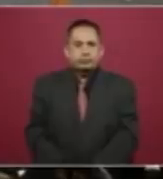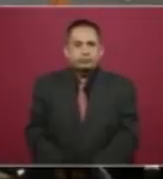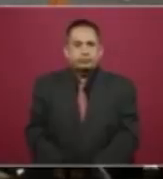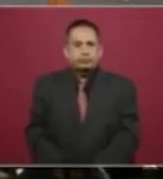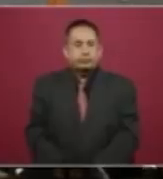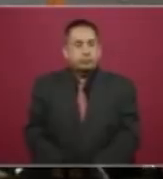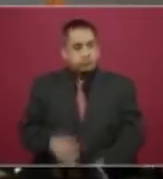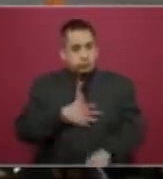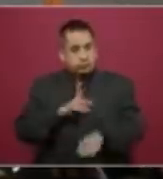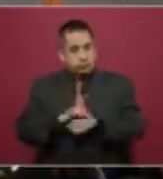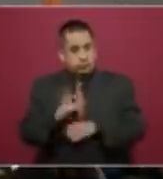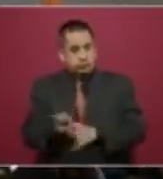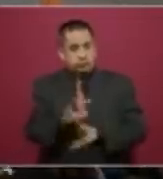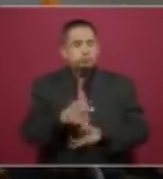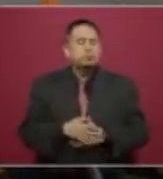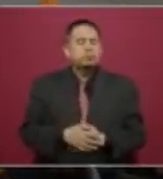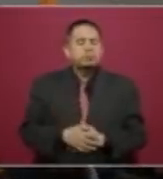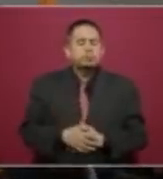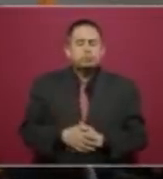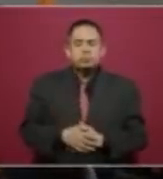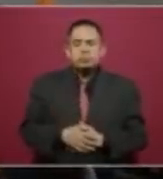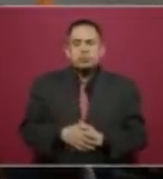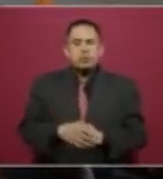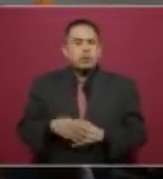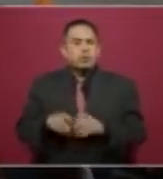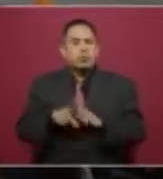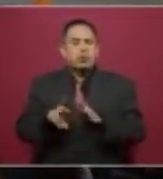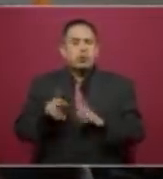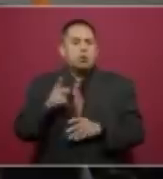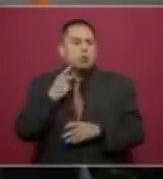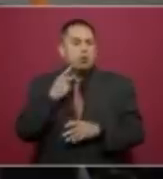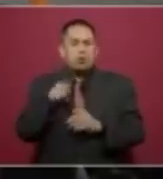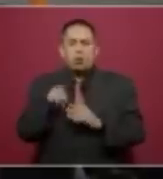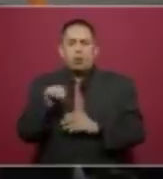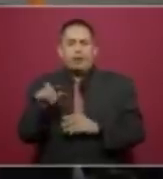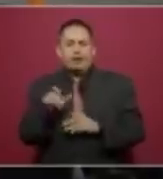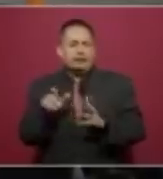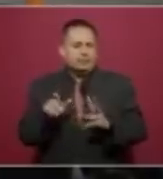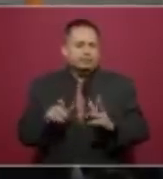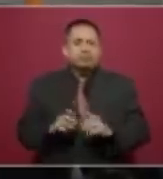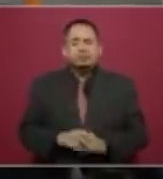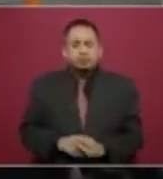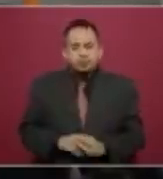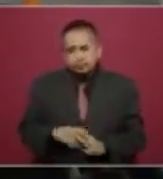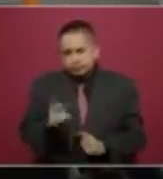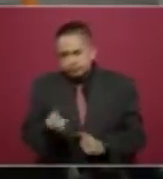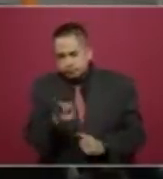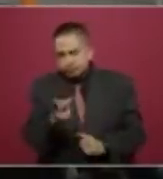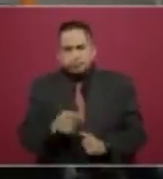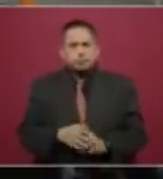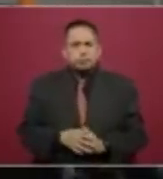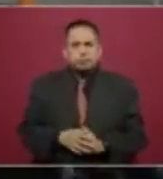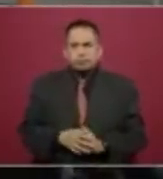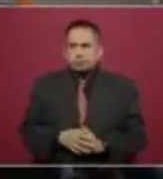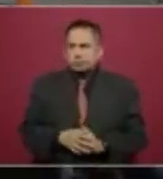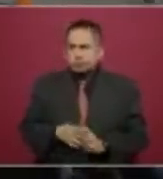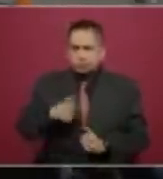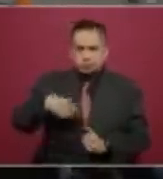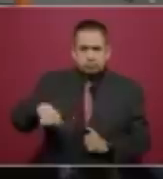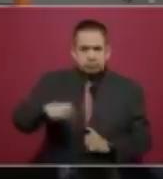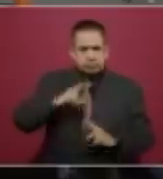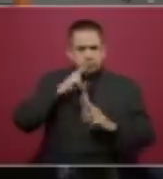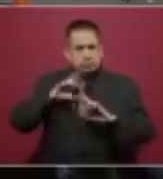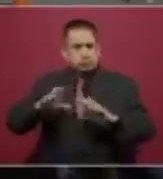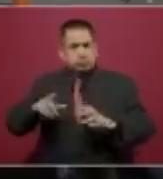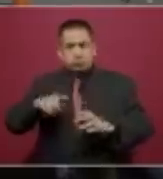Buenos días, presidente. Jocelyn Gutiérrez, de Político.mx. Para preguntarle, ¿qué le responde al nieto de Jorge